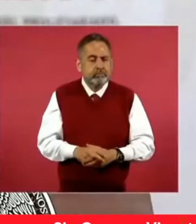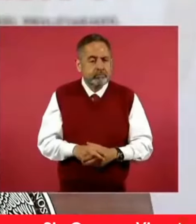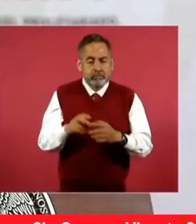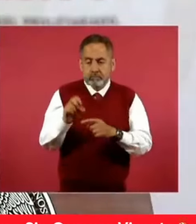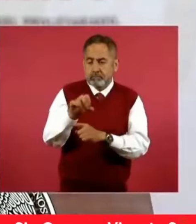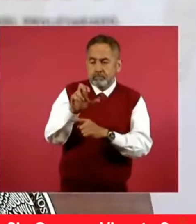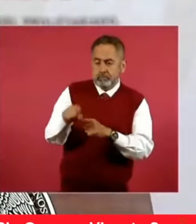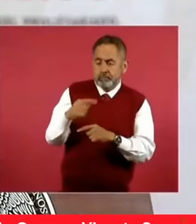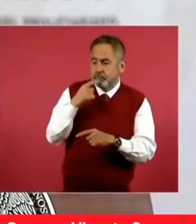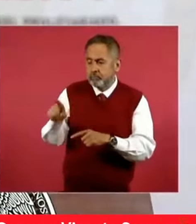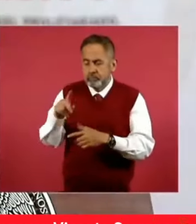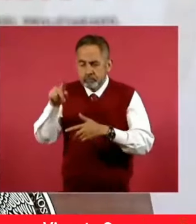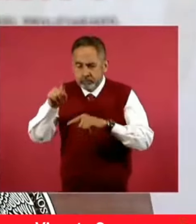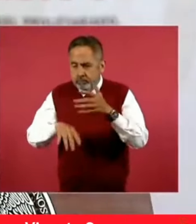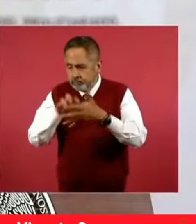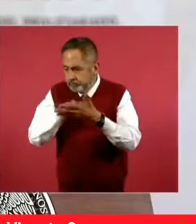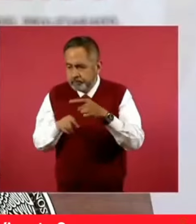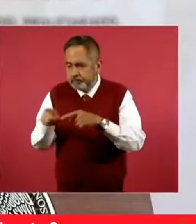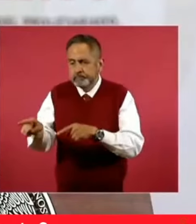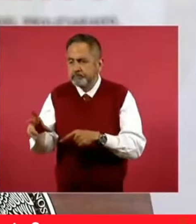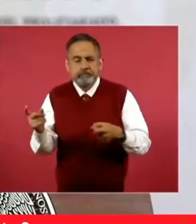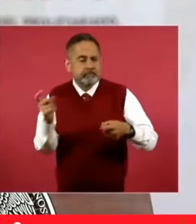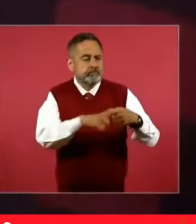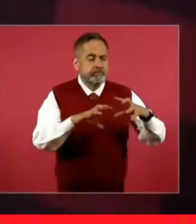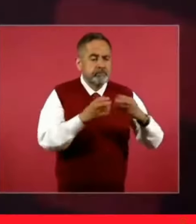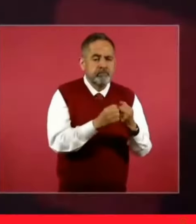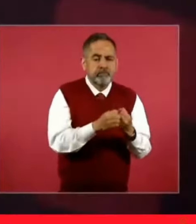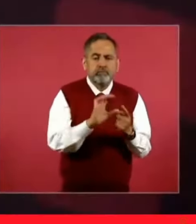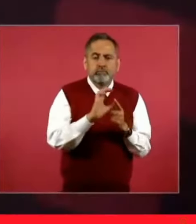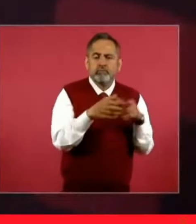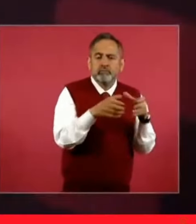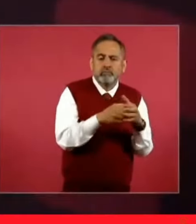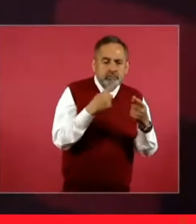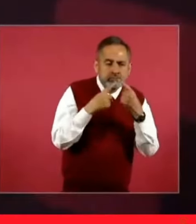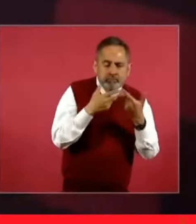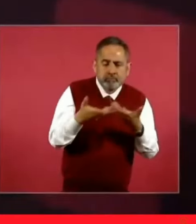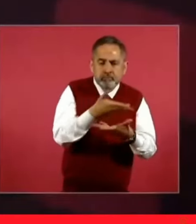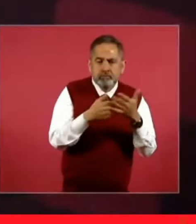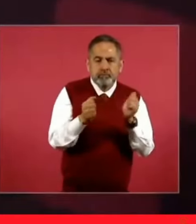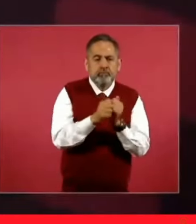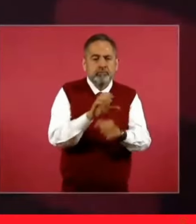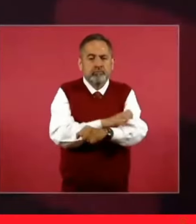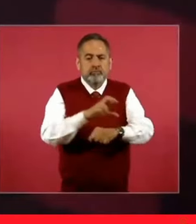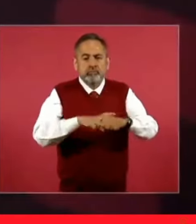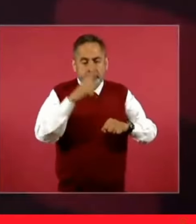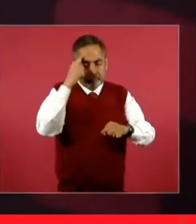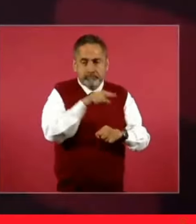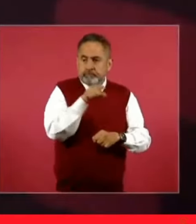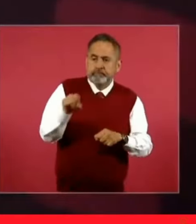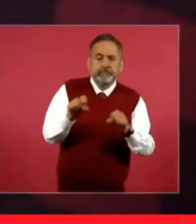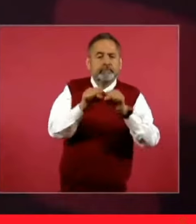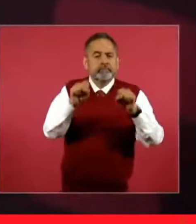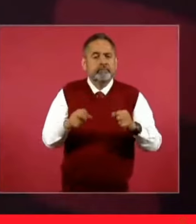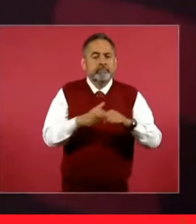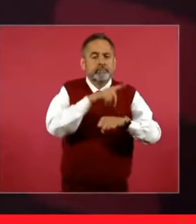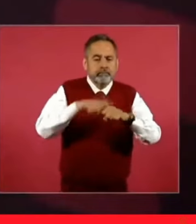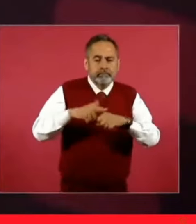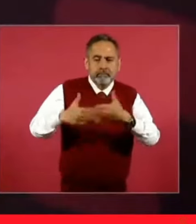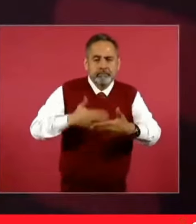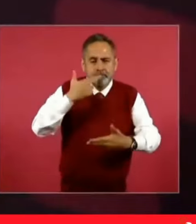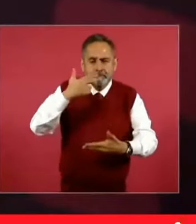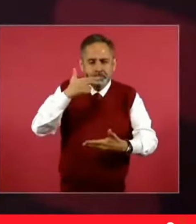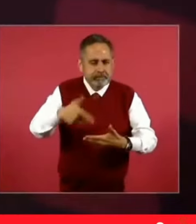de Educación, participaran en el Comité Consultivo y Deliberativo que coordina al Sistema Nacional de Mejora Continua